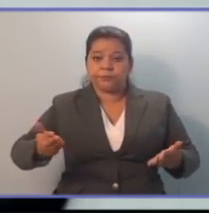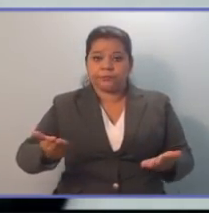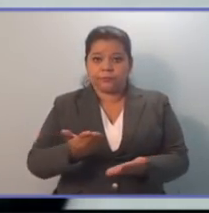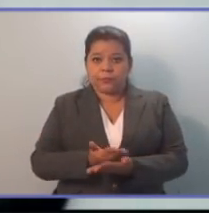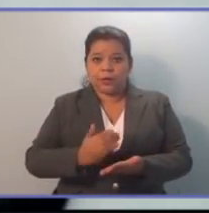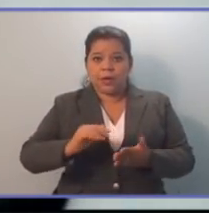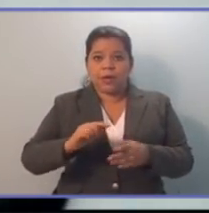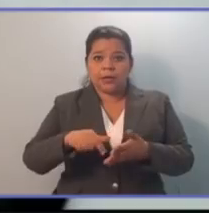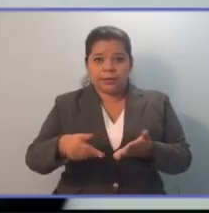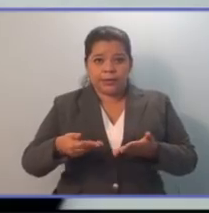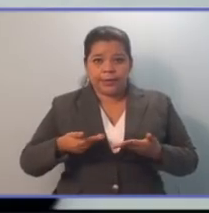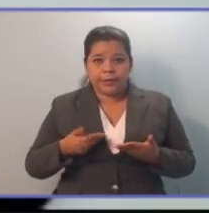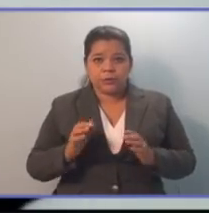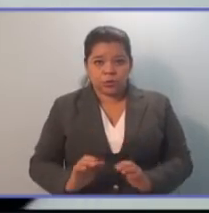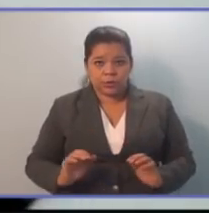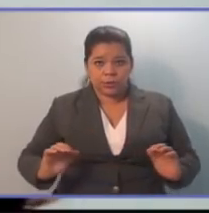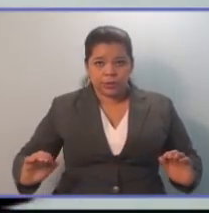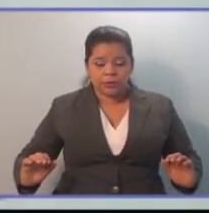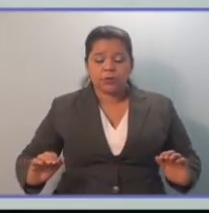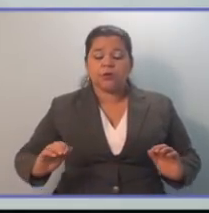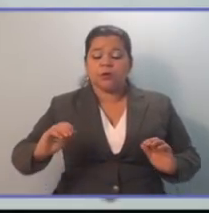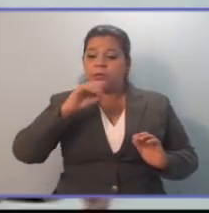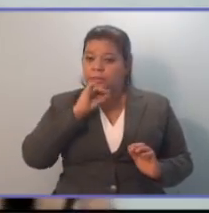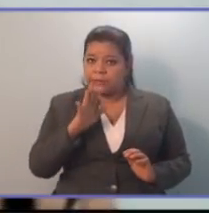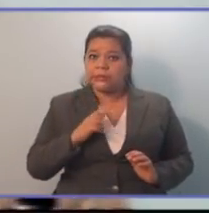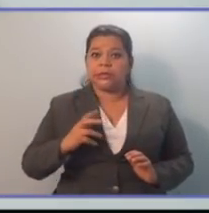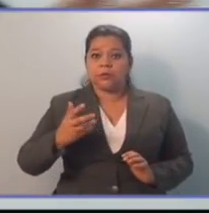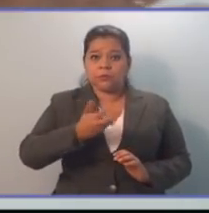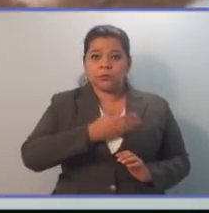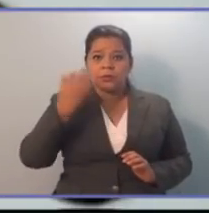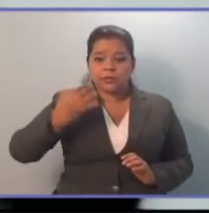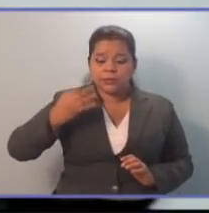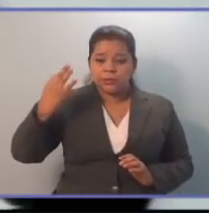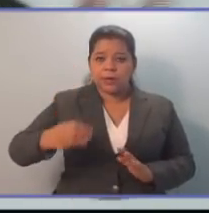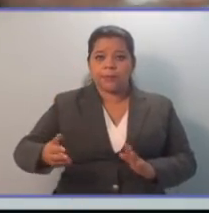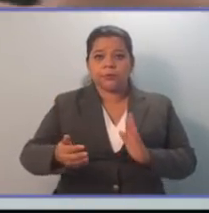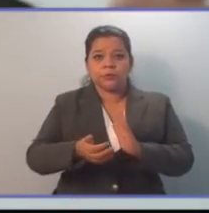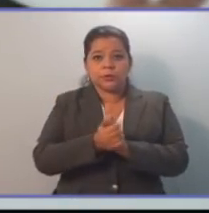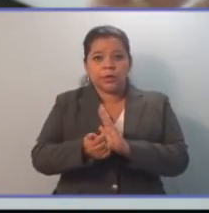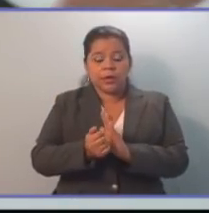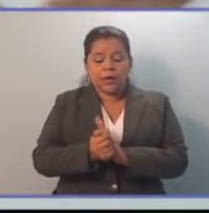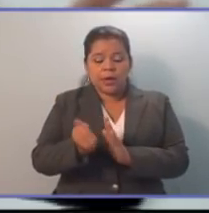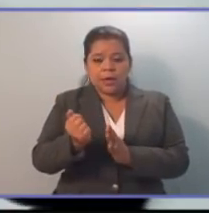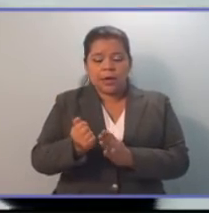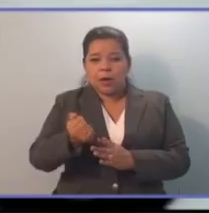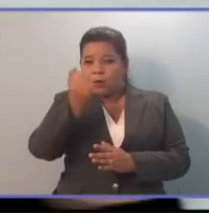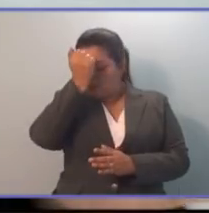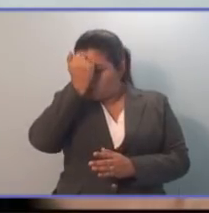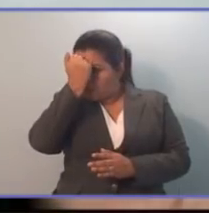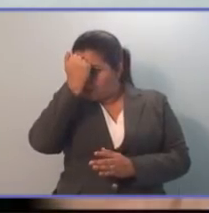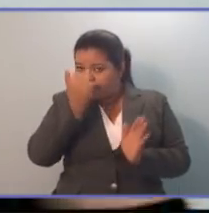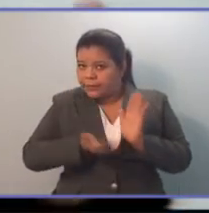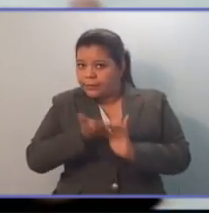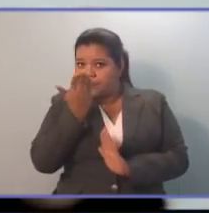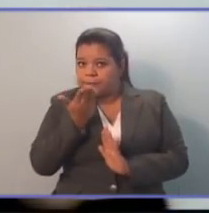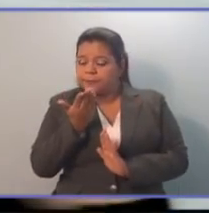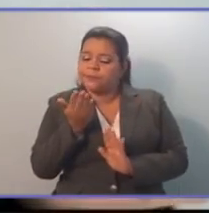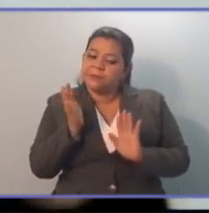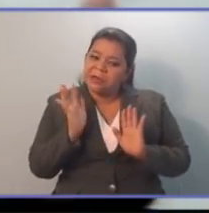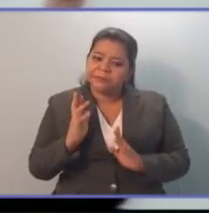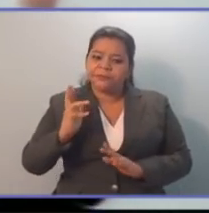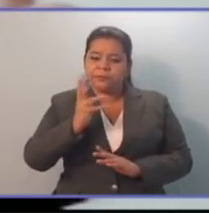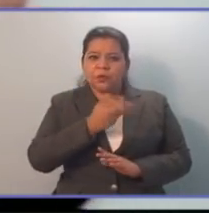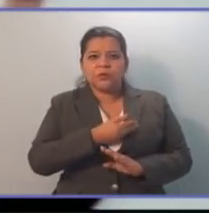nos mandata a que especialicemos nuestro conocimiento en esa área. Y nosotros estábamos